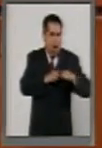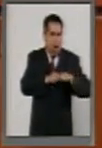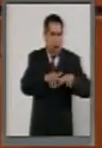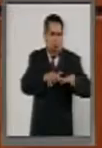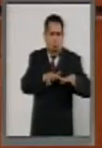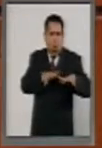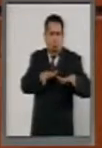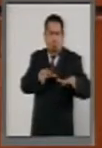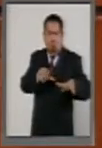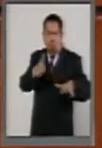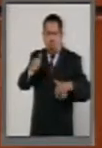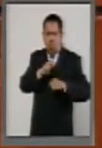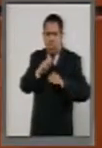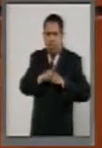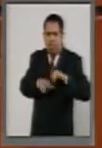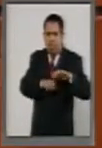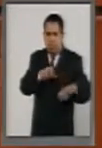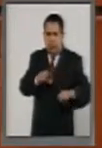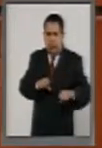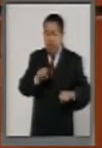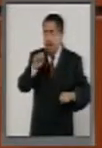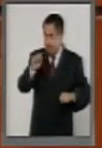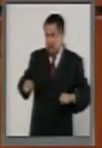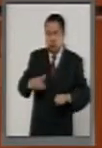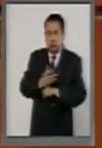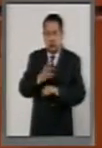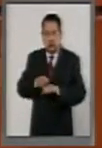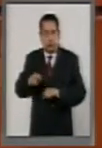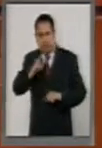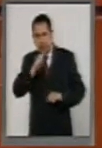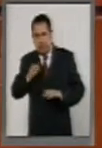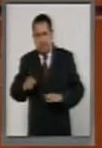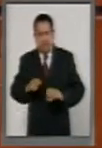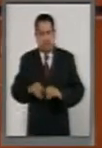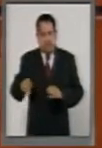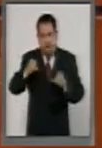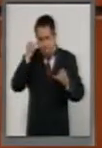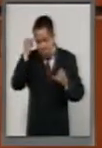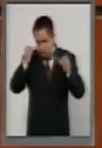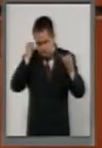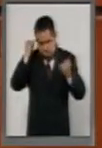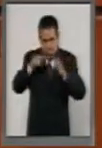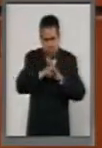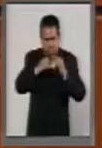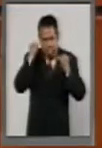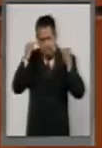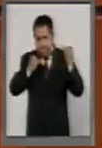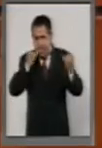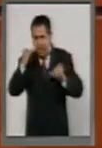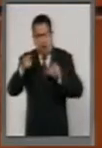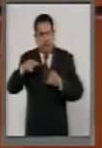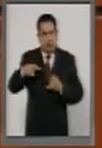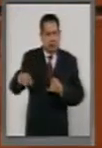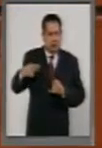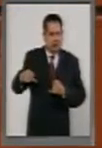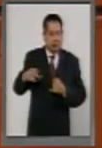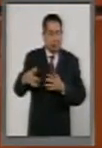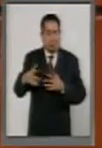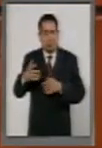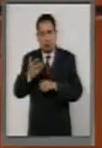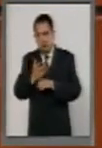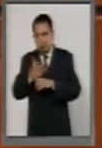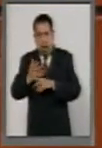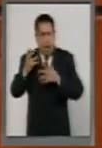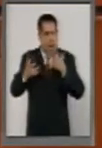otros países, incluido el suyo. La paranoia desatada por esta idea propició